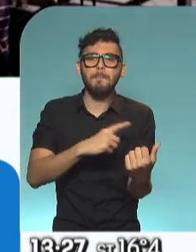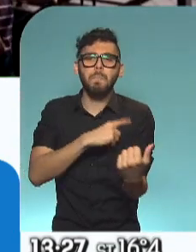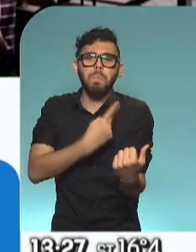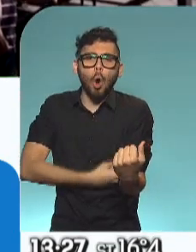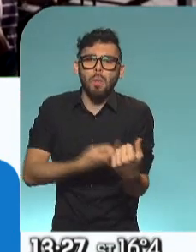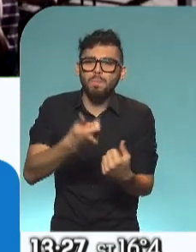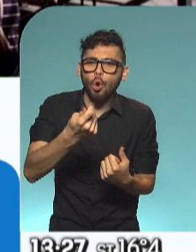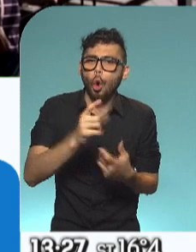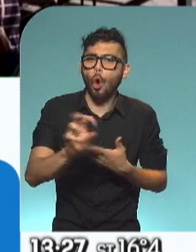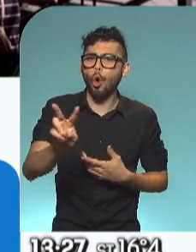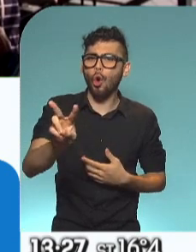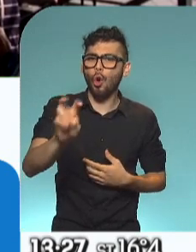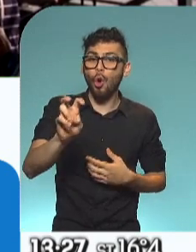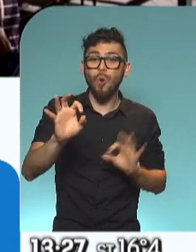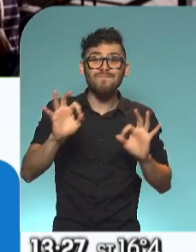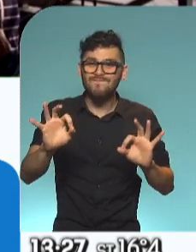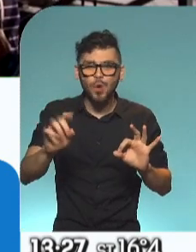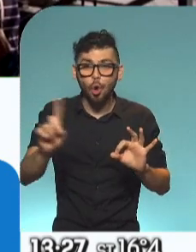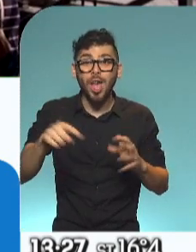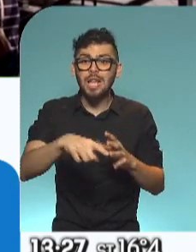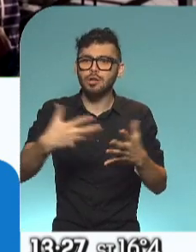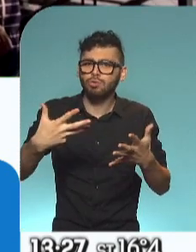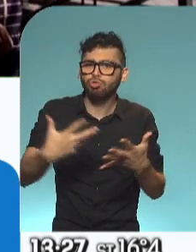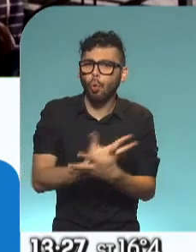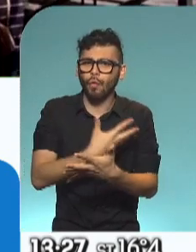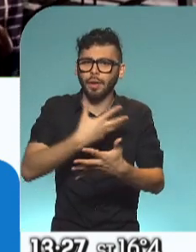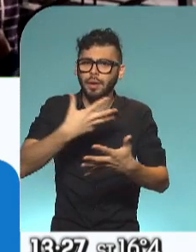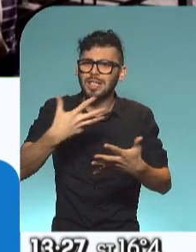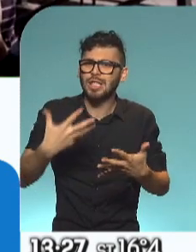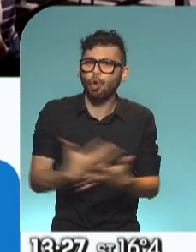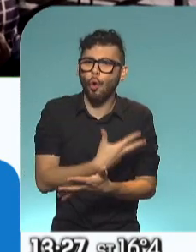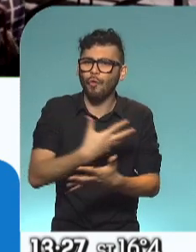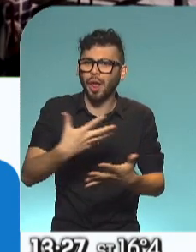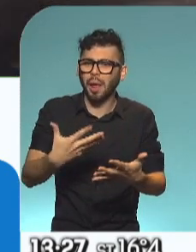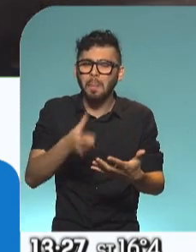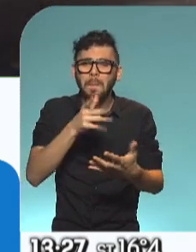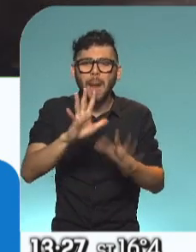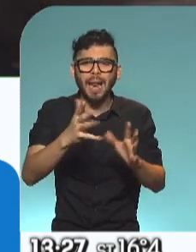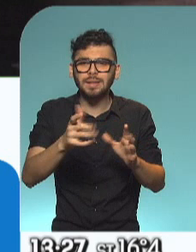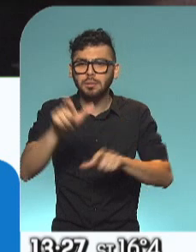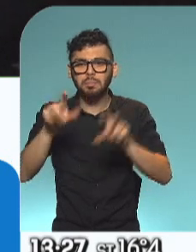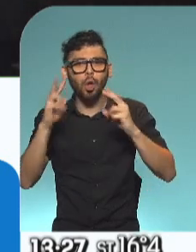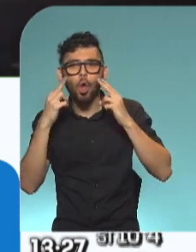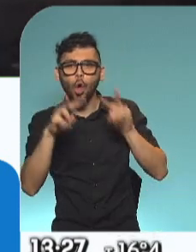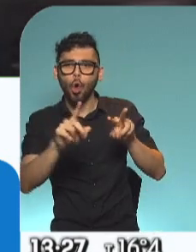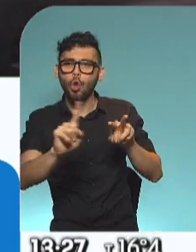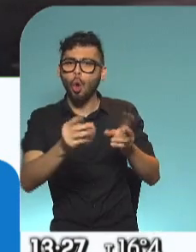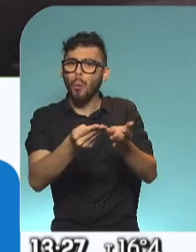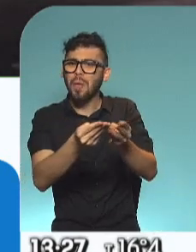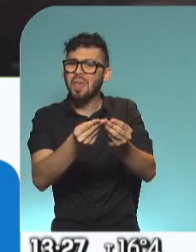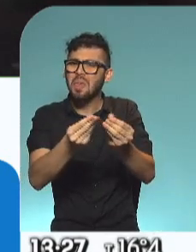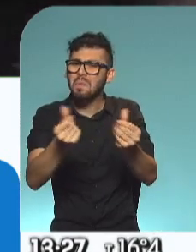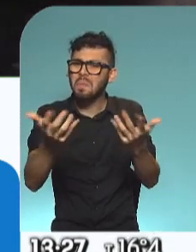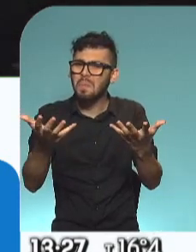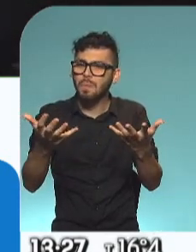suficiente ingresos, cómo van sufriendo y que son un poco invisibles porque hay muchísima gente en nuestras grandes ciudades